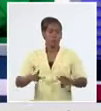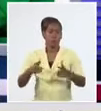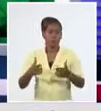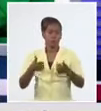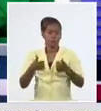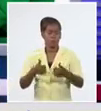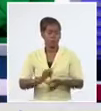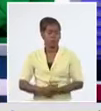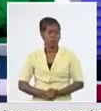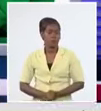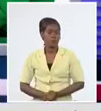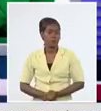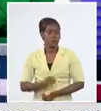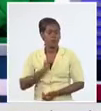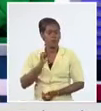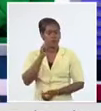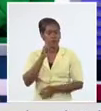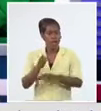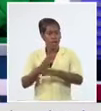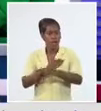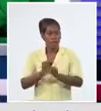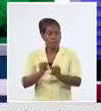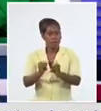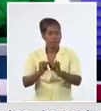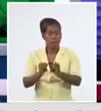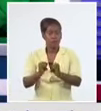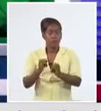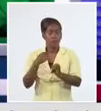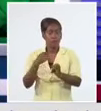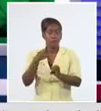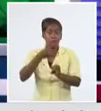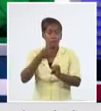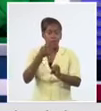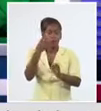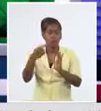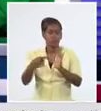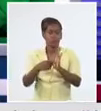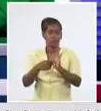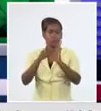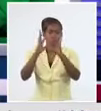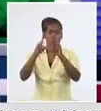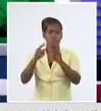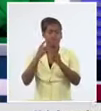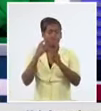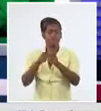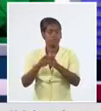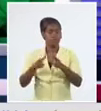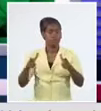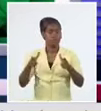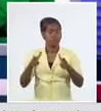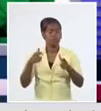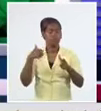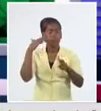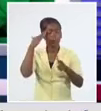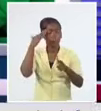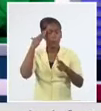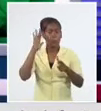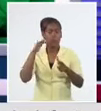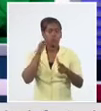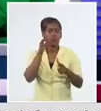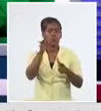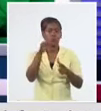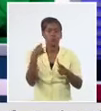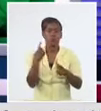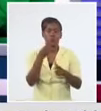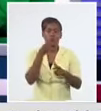Yo quisiera terminar que aunque los números sean muy alarmantes, siempre hay una luz al final del túnel. Porque en